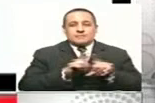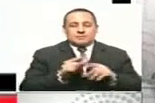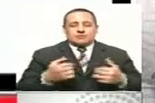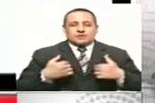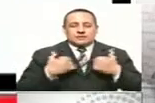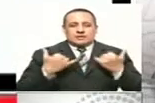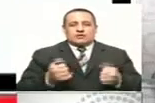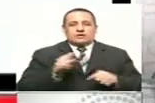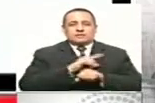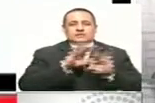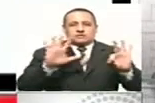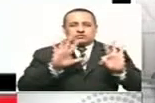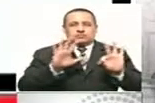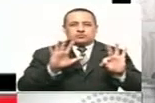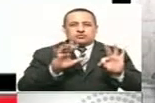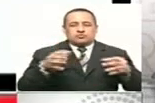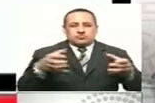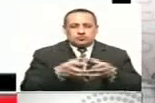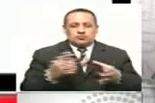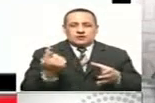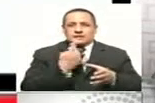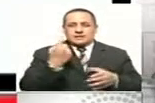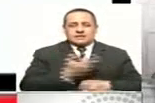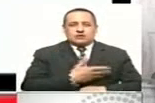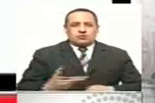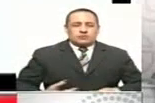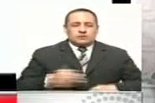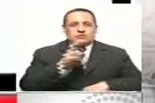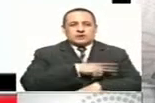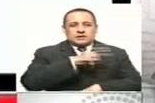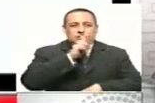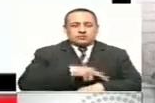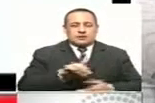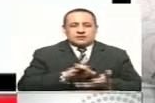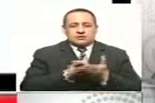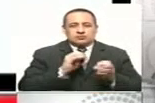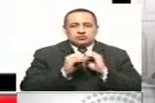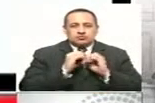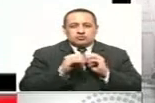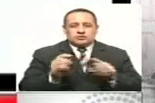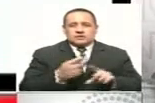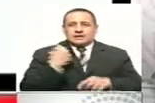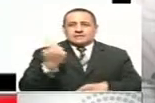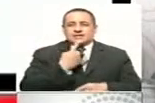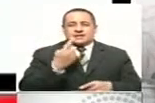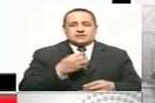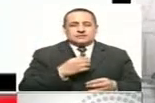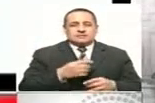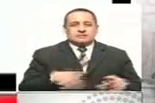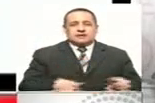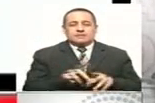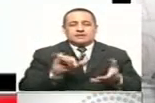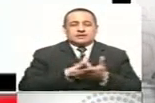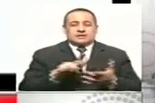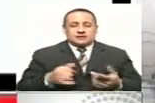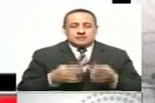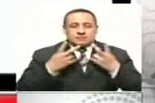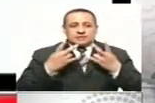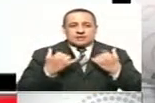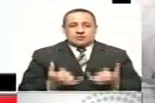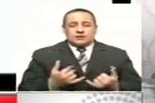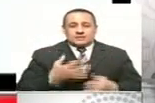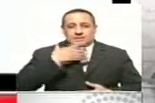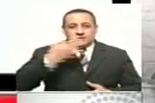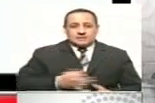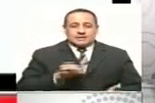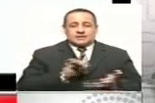tener 18 entidades del gobierno nacional que van a implementar un sistema de alerta temprana que en realidad